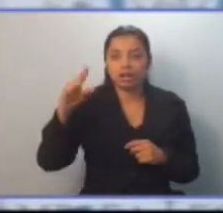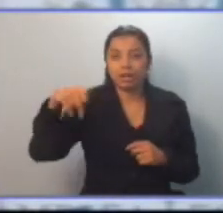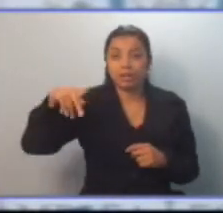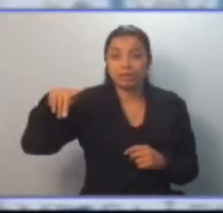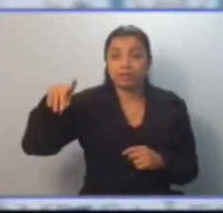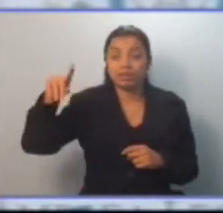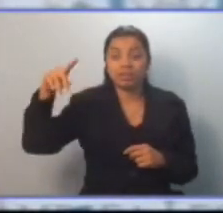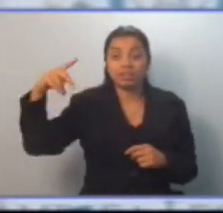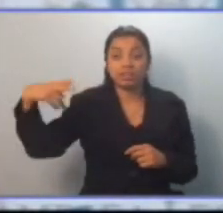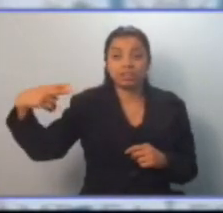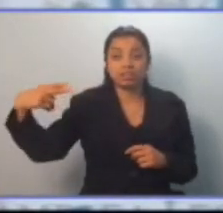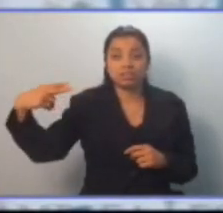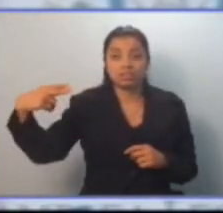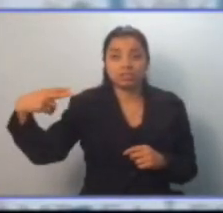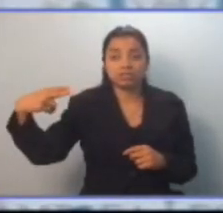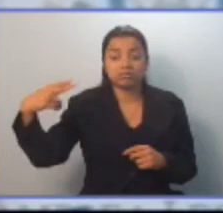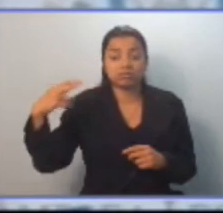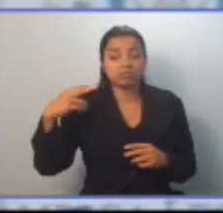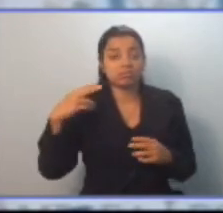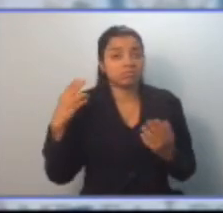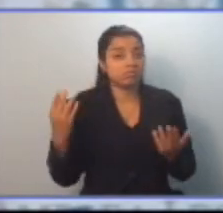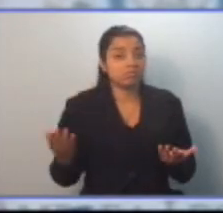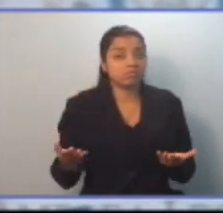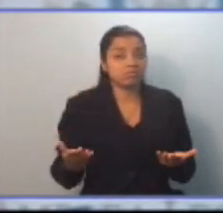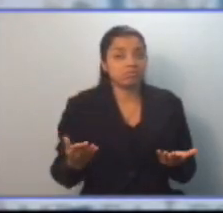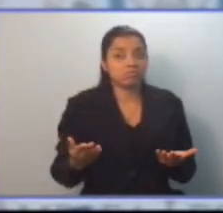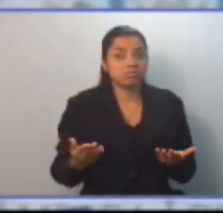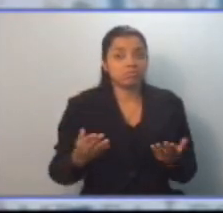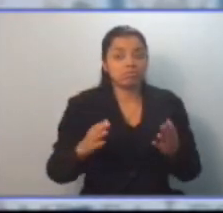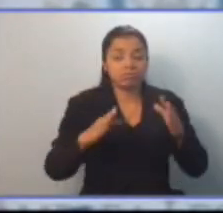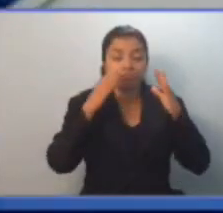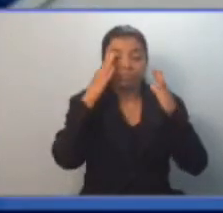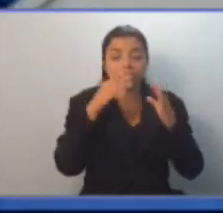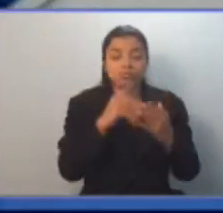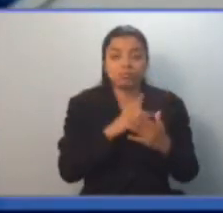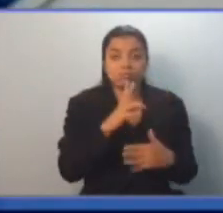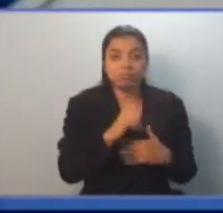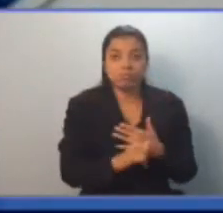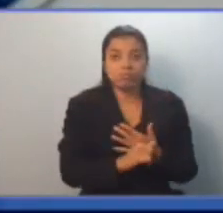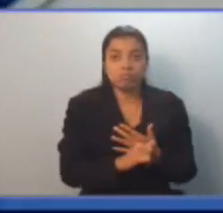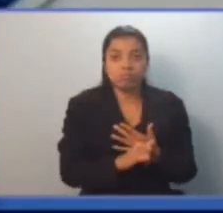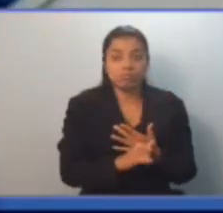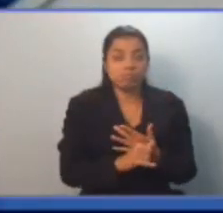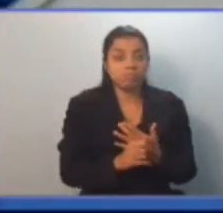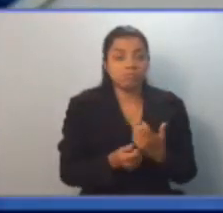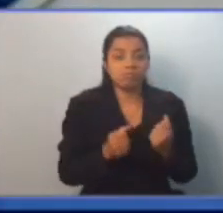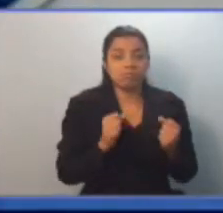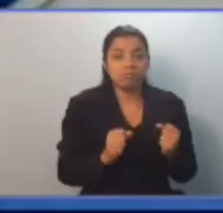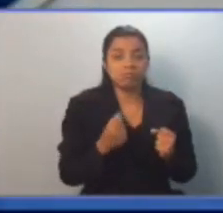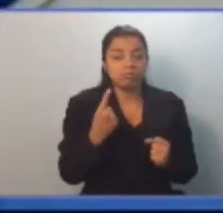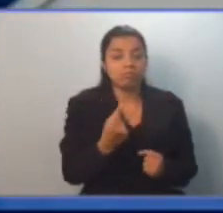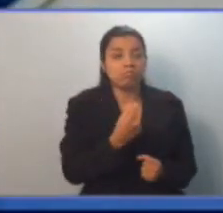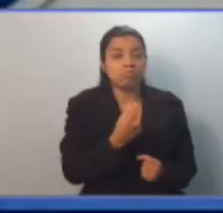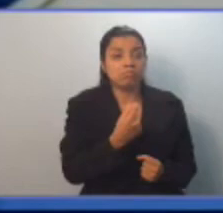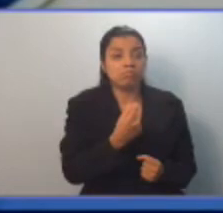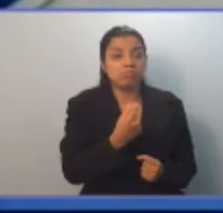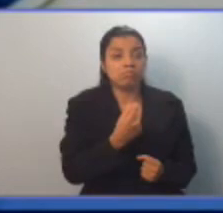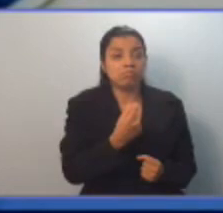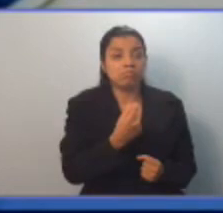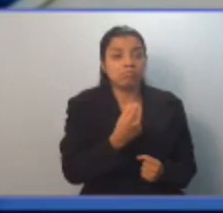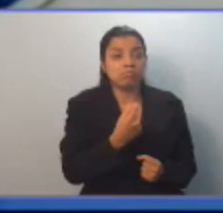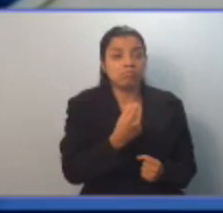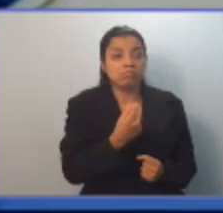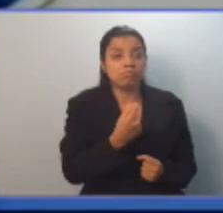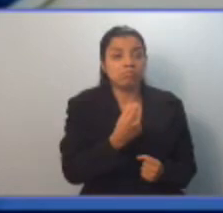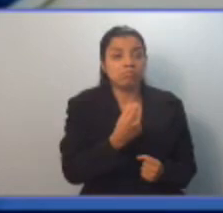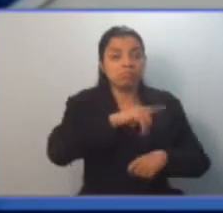Humanos, y con el proyecto de llevarse a cabo, precisamente las víctimas sabrían a dónde acudir las